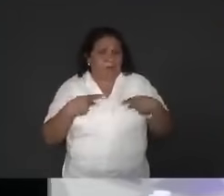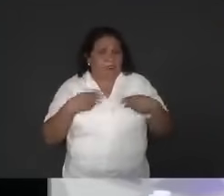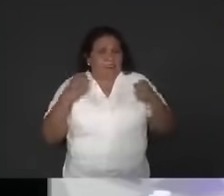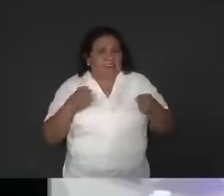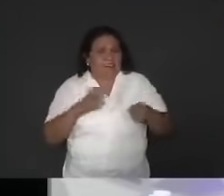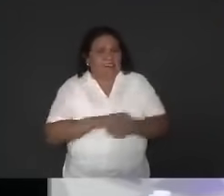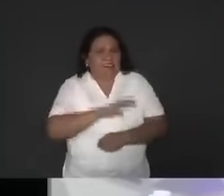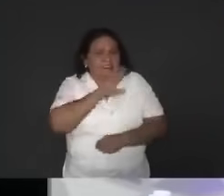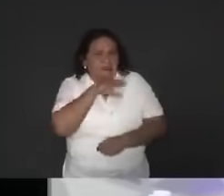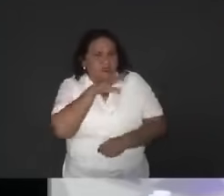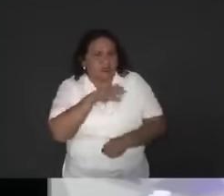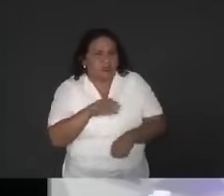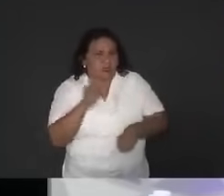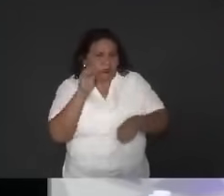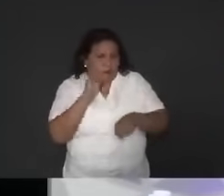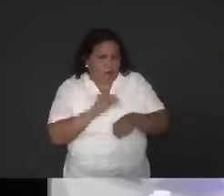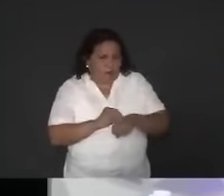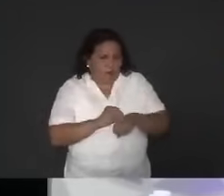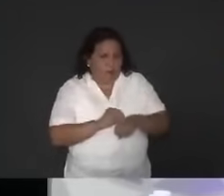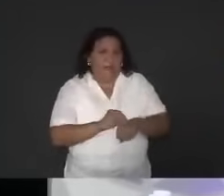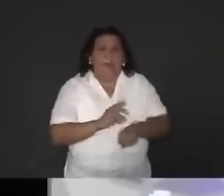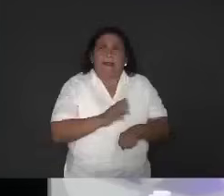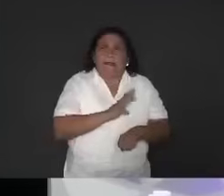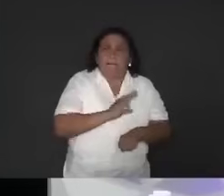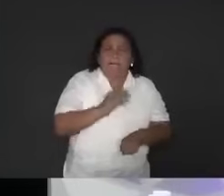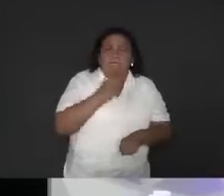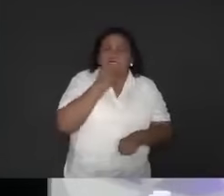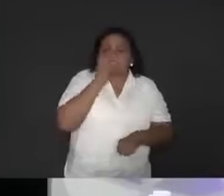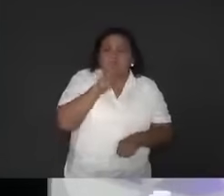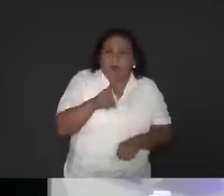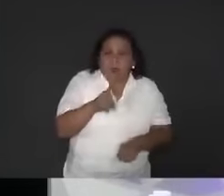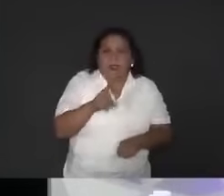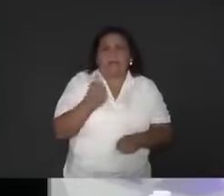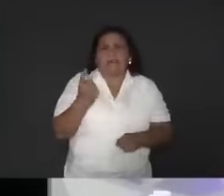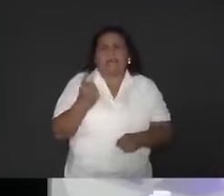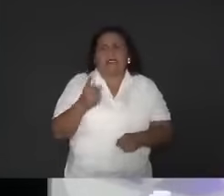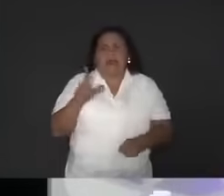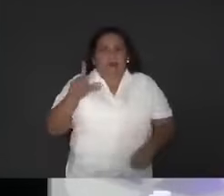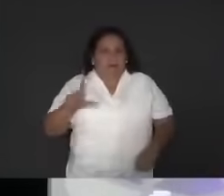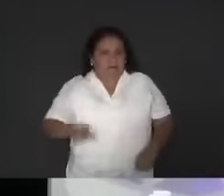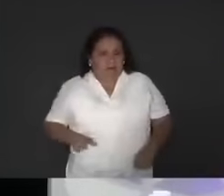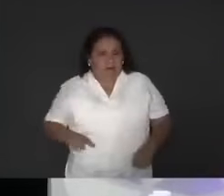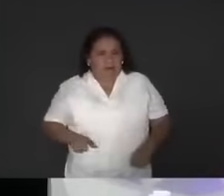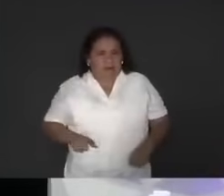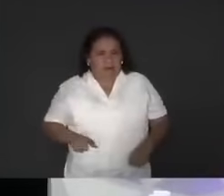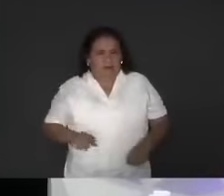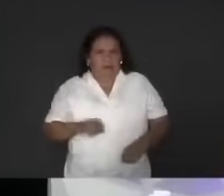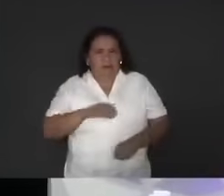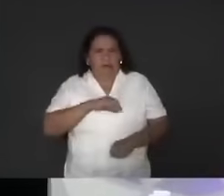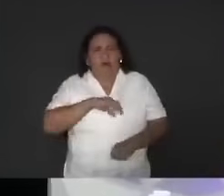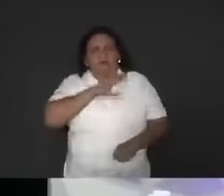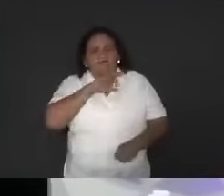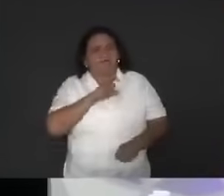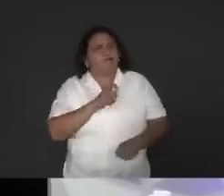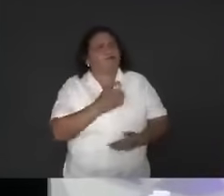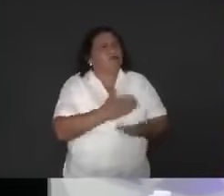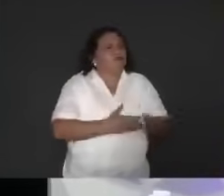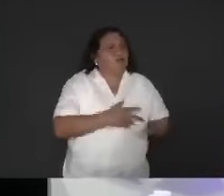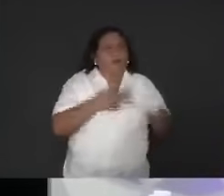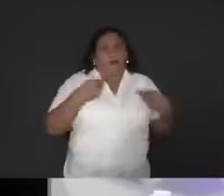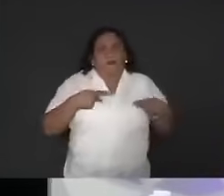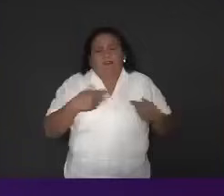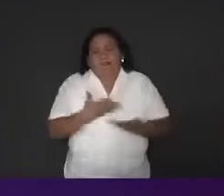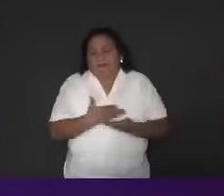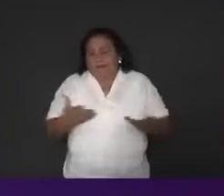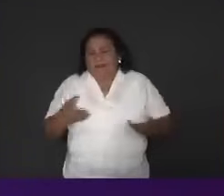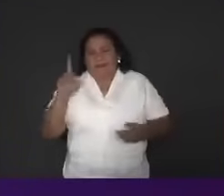contaminando. Y también por denunciar a los gobiernos corruptos que han permitido que la gente hoy viva con malos olores y con el